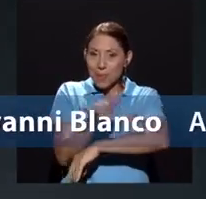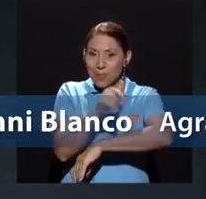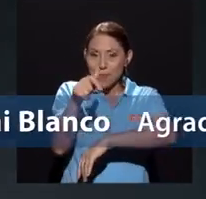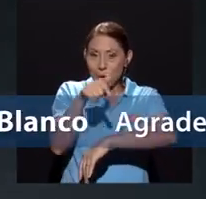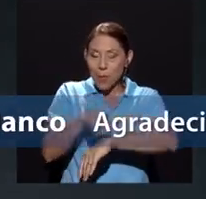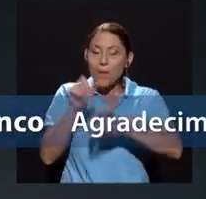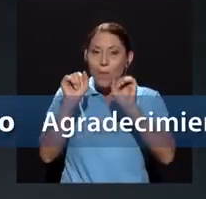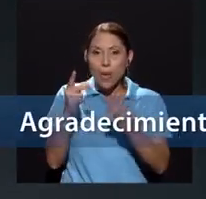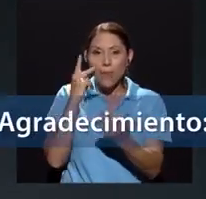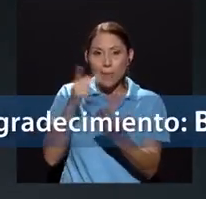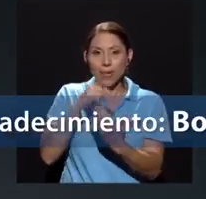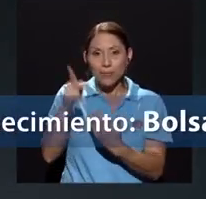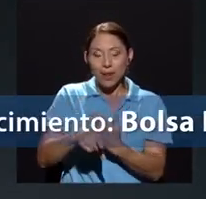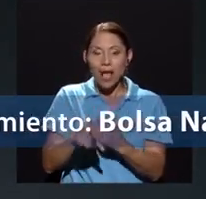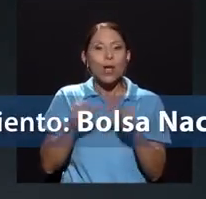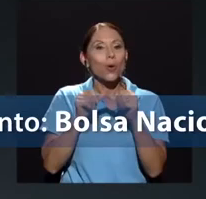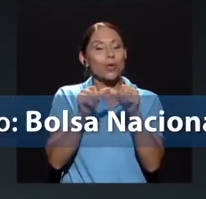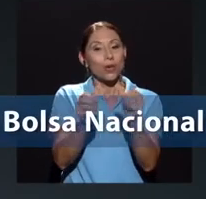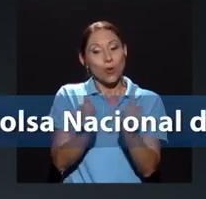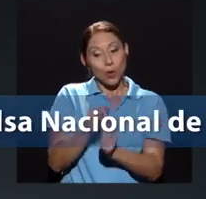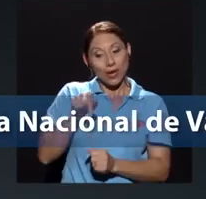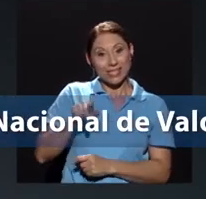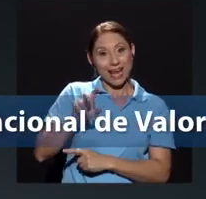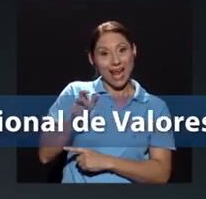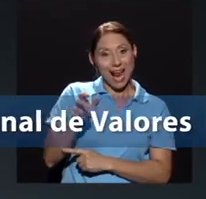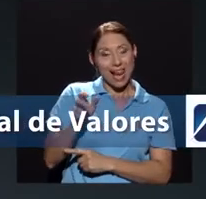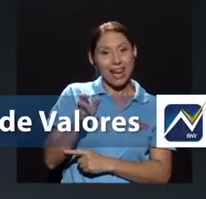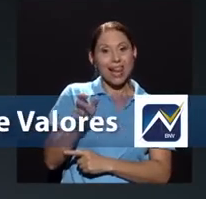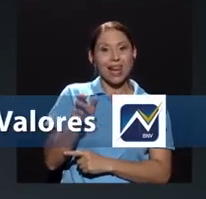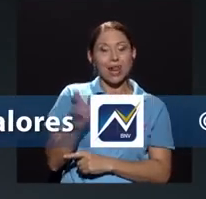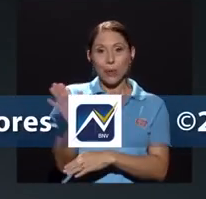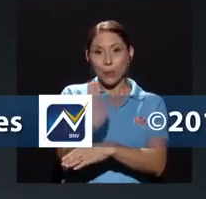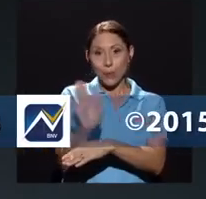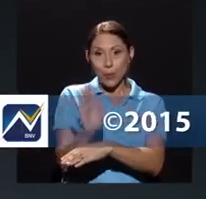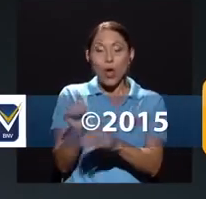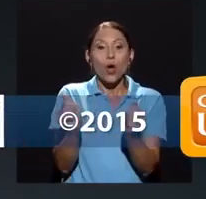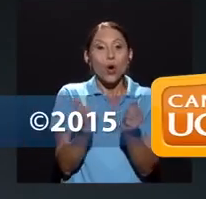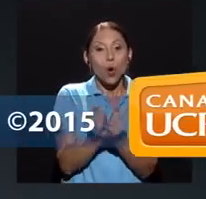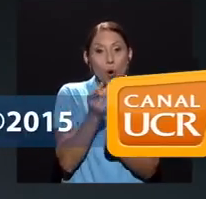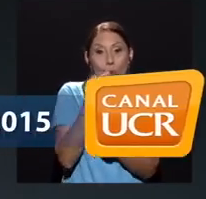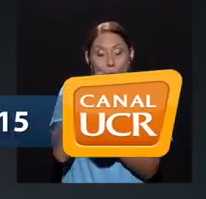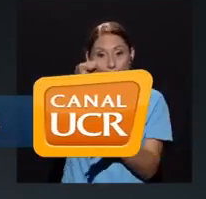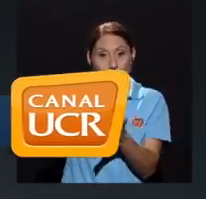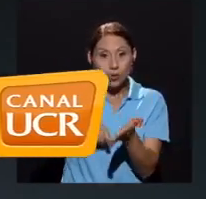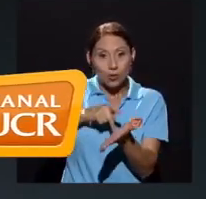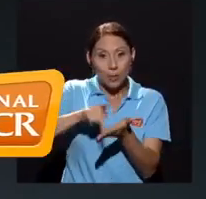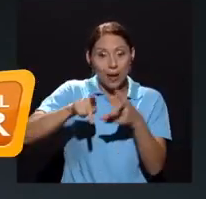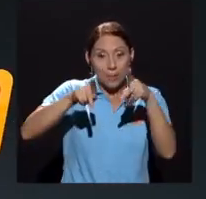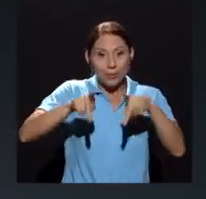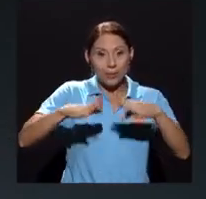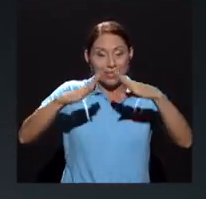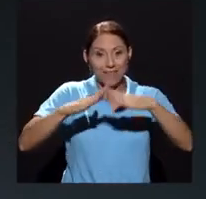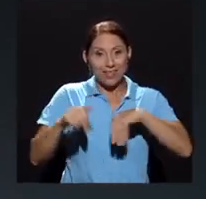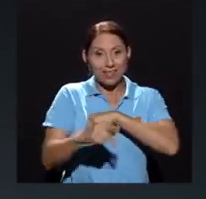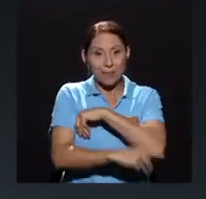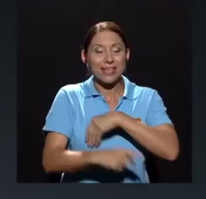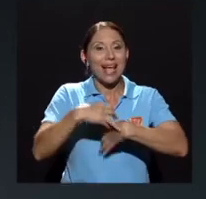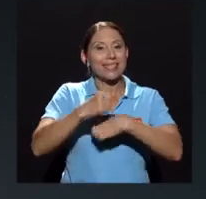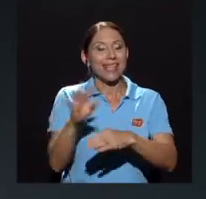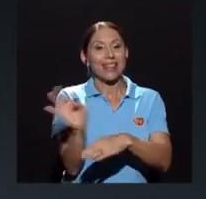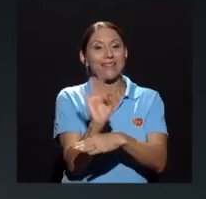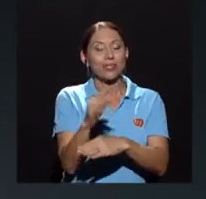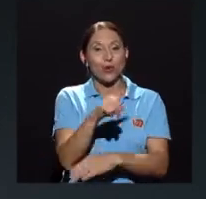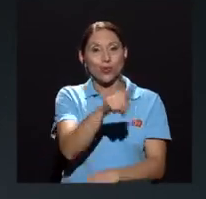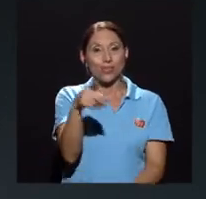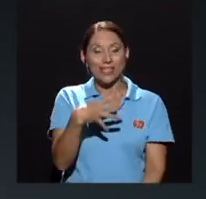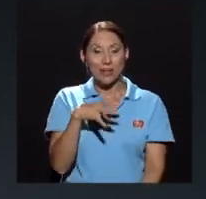nos acompañen que se coge este canal que con los impuestos que pagan los habitantes de este país hacia la televisión que ustedes